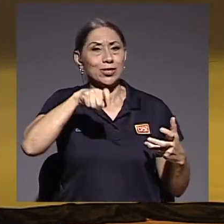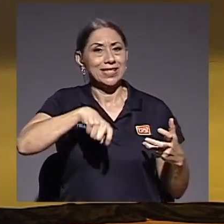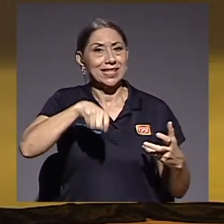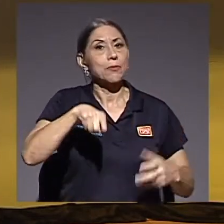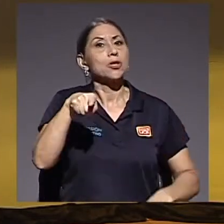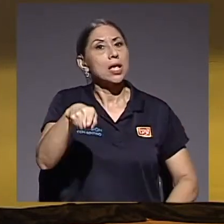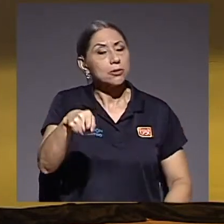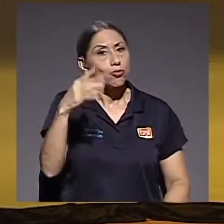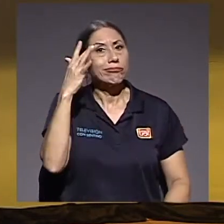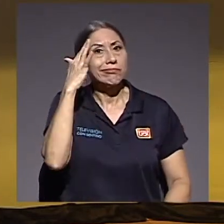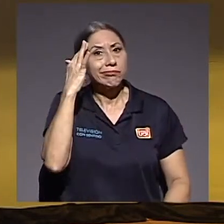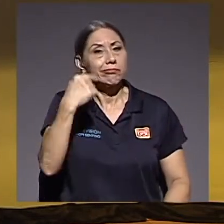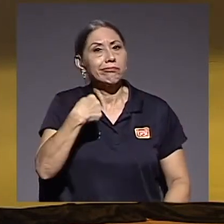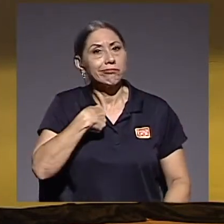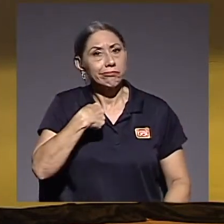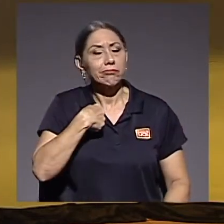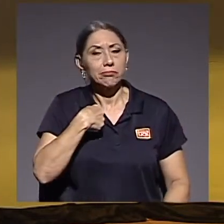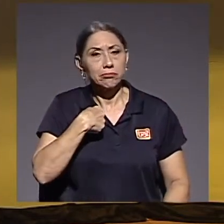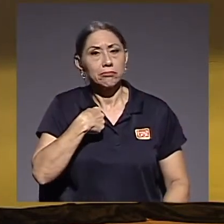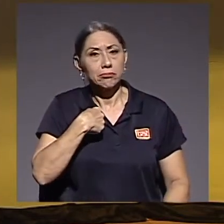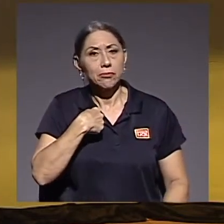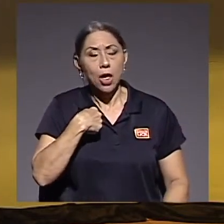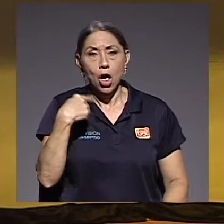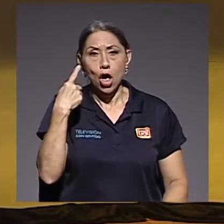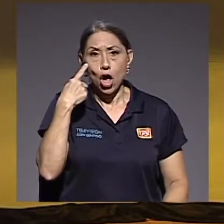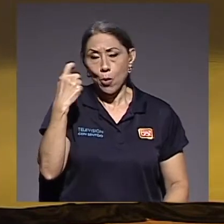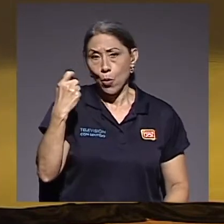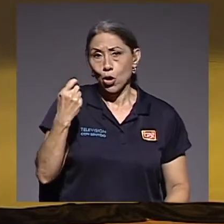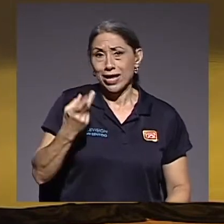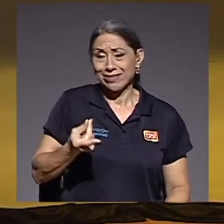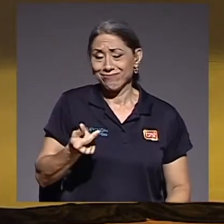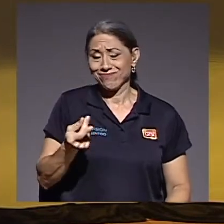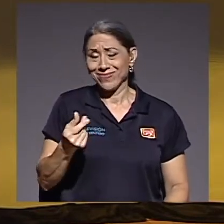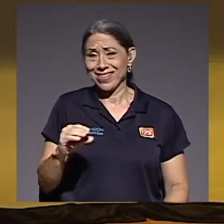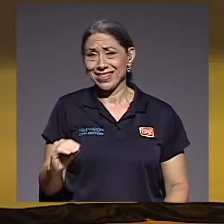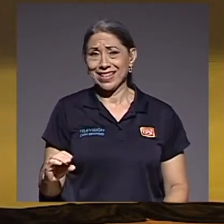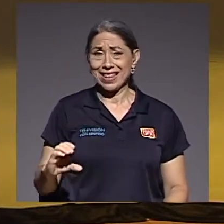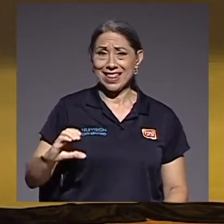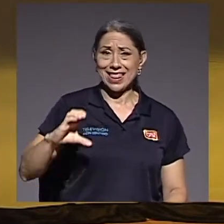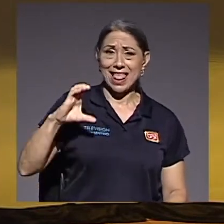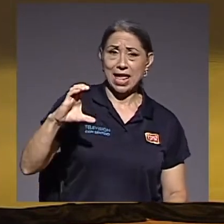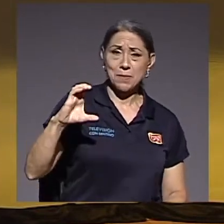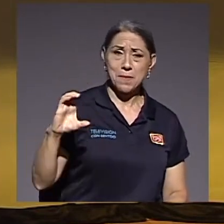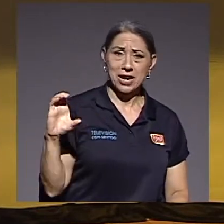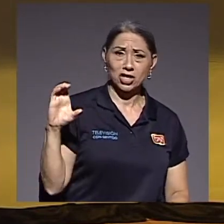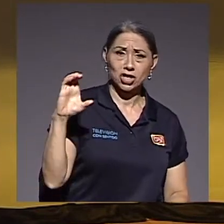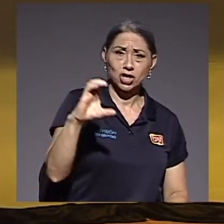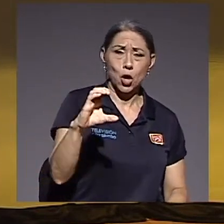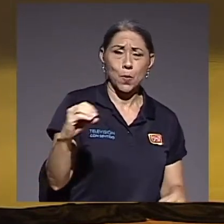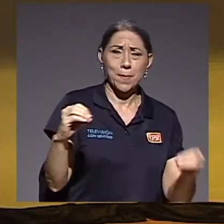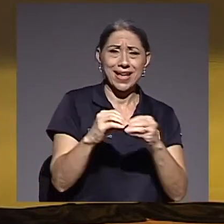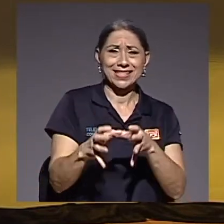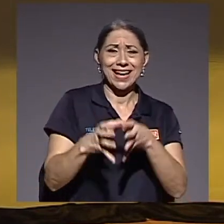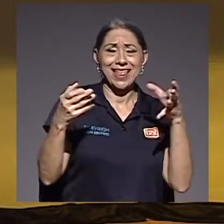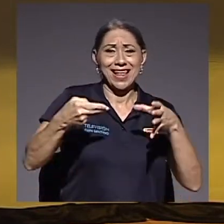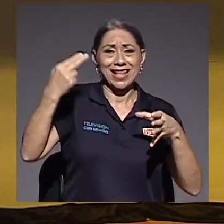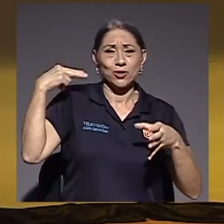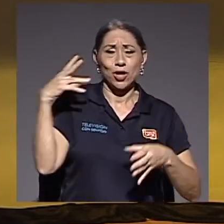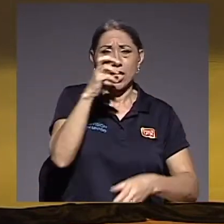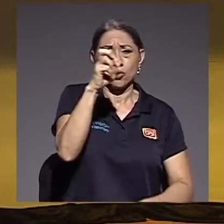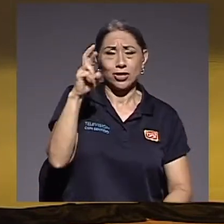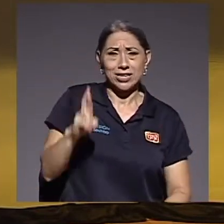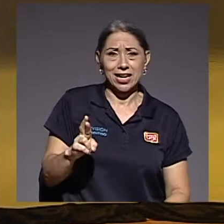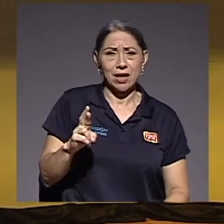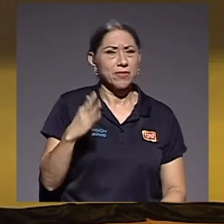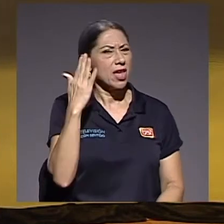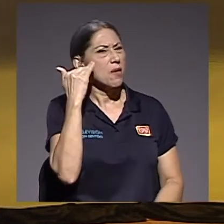preocupa, siendo la inversión más grande de la historia de Costa Rica. ¿Y por qué no está